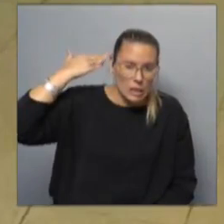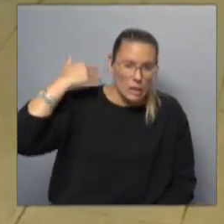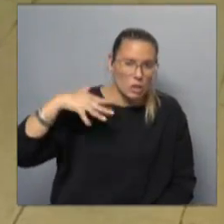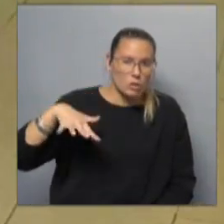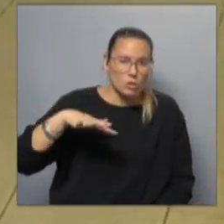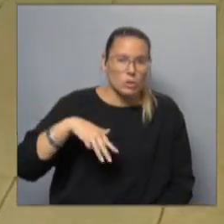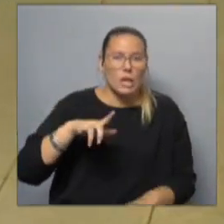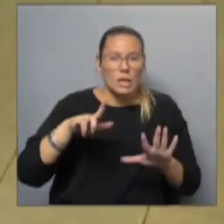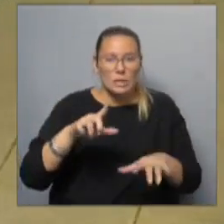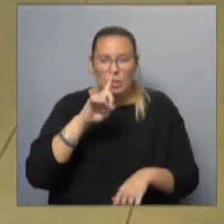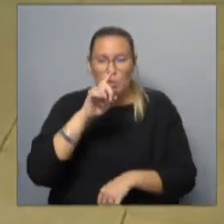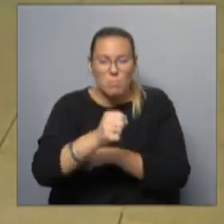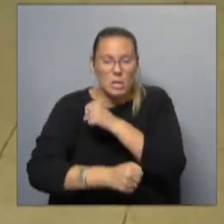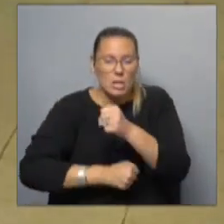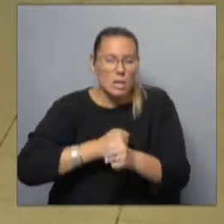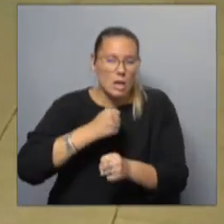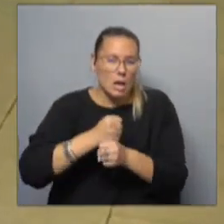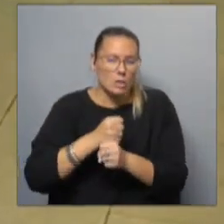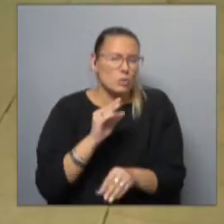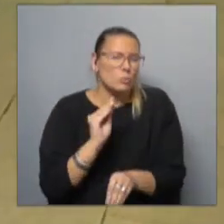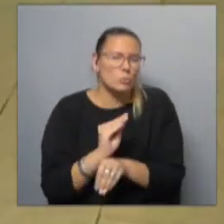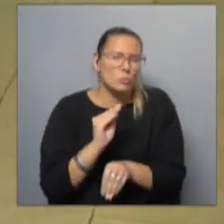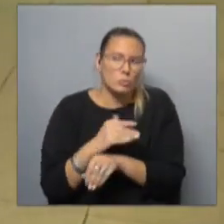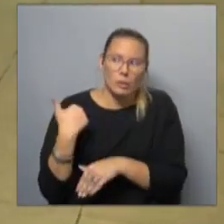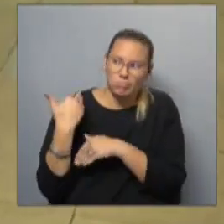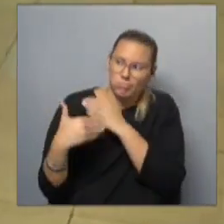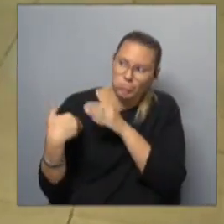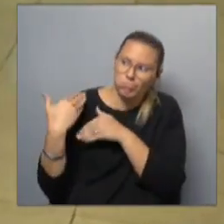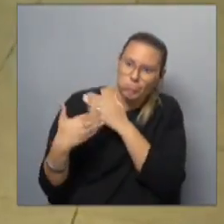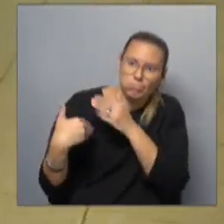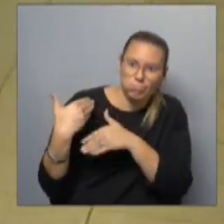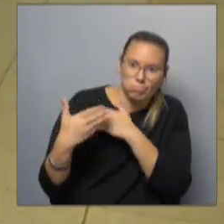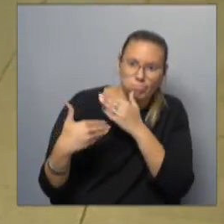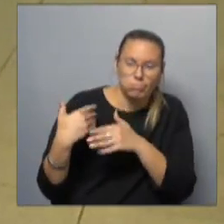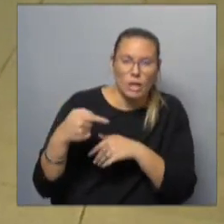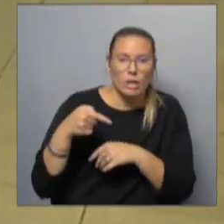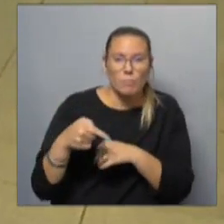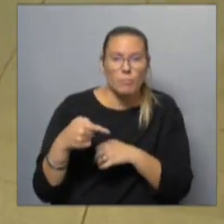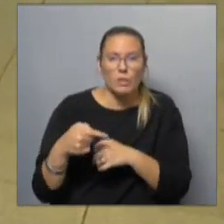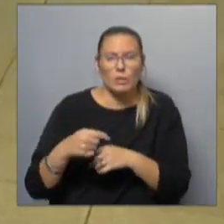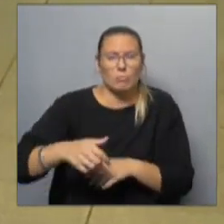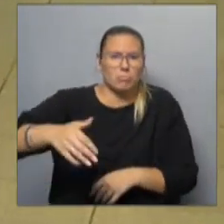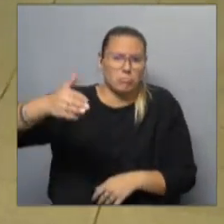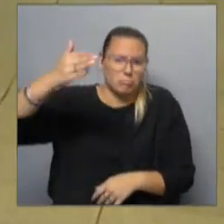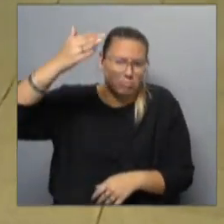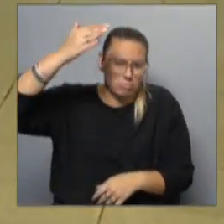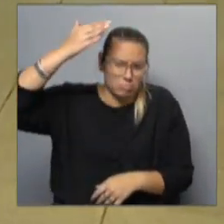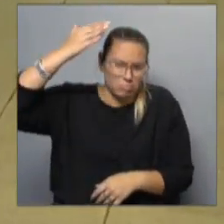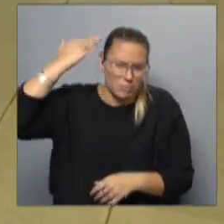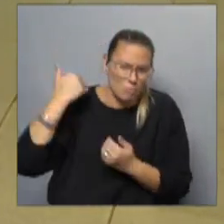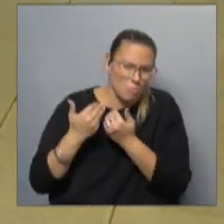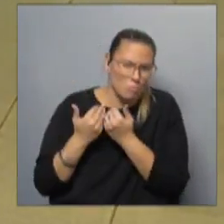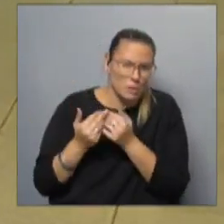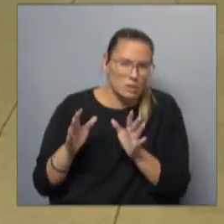de 7.000 años de antigüedad de culturas. Y bueno, esta tradición se viene dando de muy, muy lejos atrás. Recién